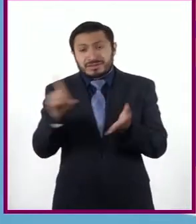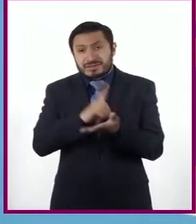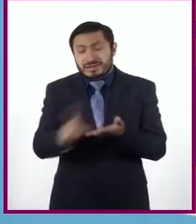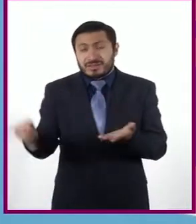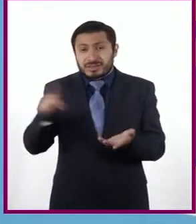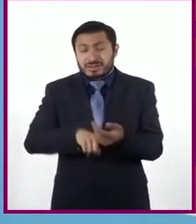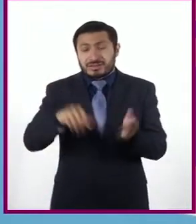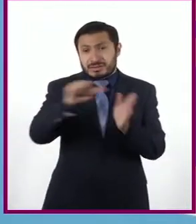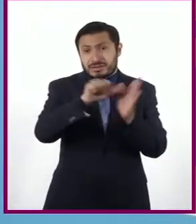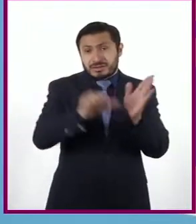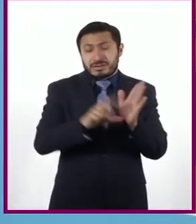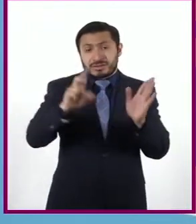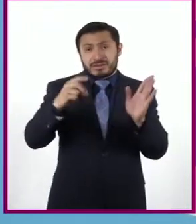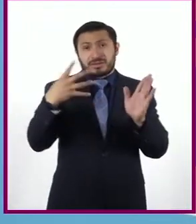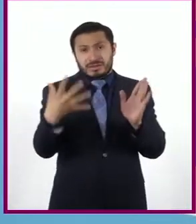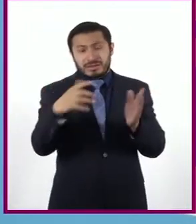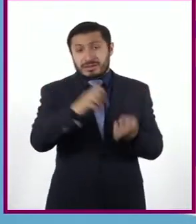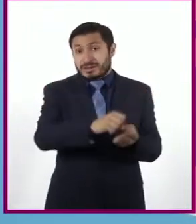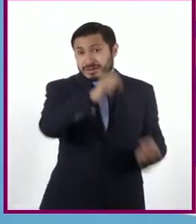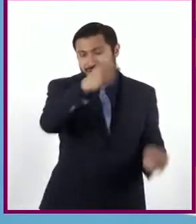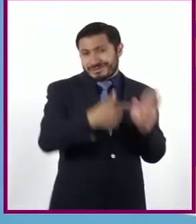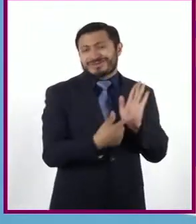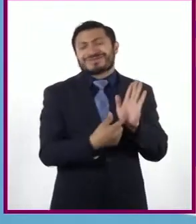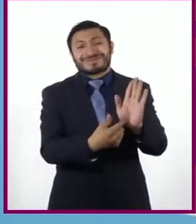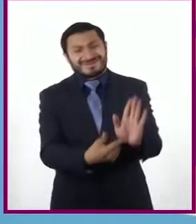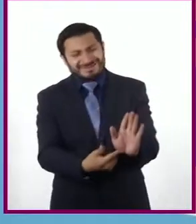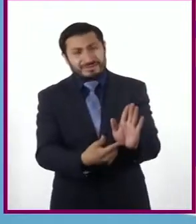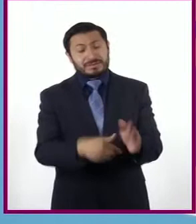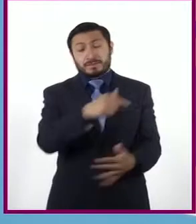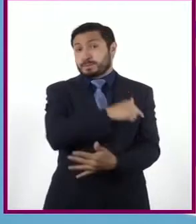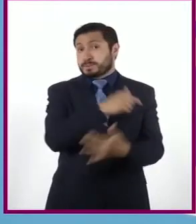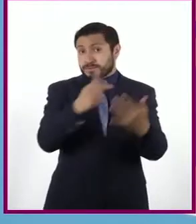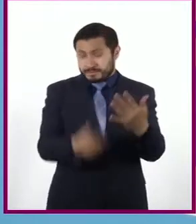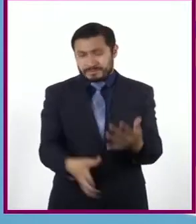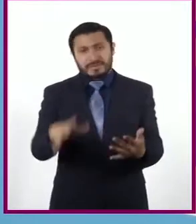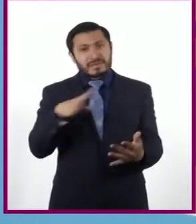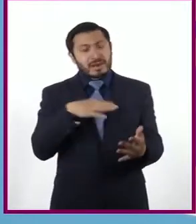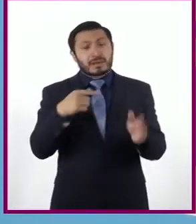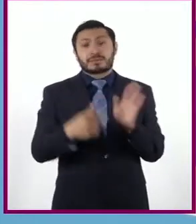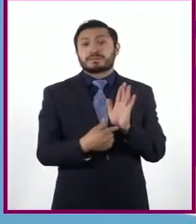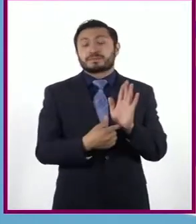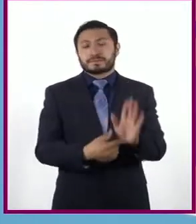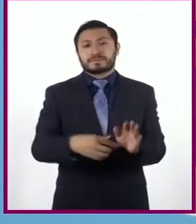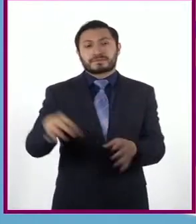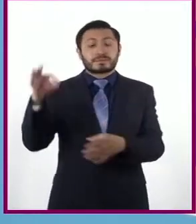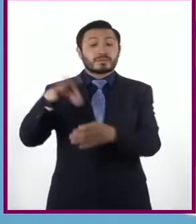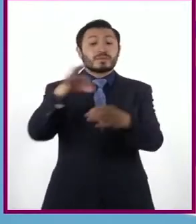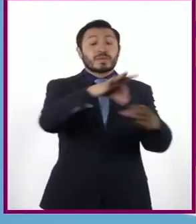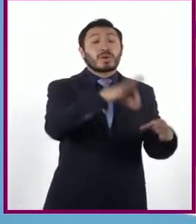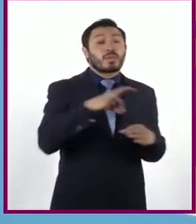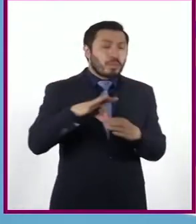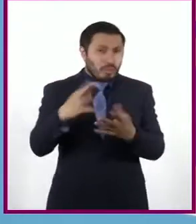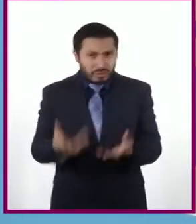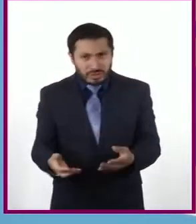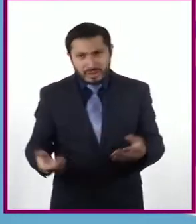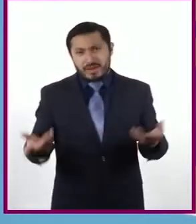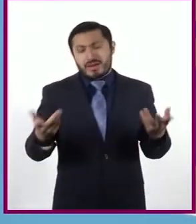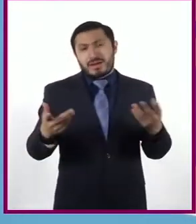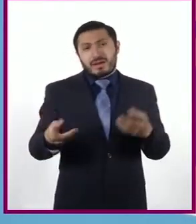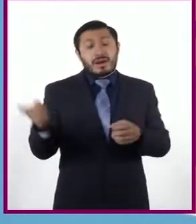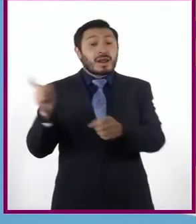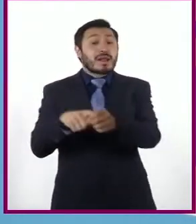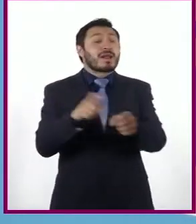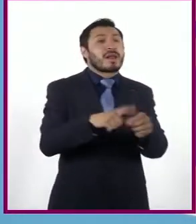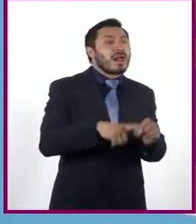artículo 35 constitucional, que, entre otras cosas, menciona votar en elecciones populares, asociarse libre